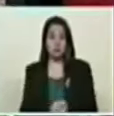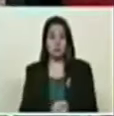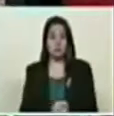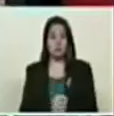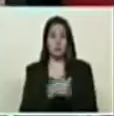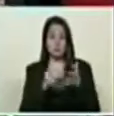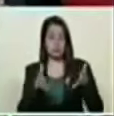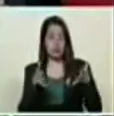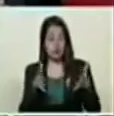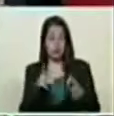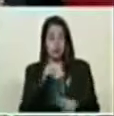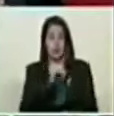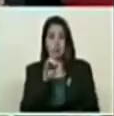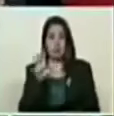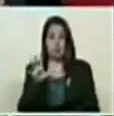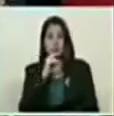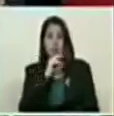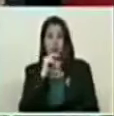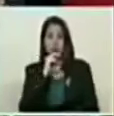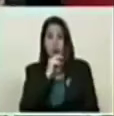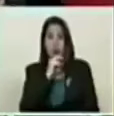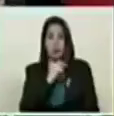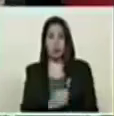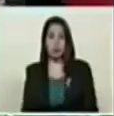Esta victoria del 15 de octubre